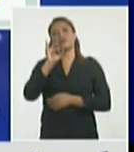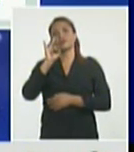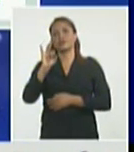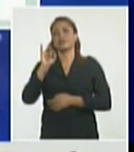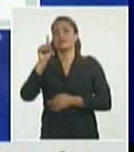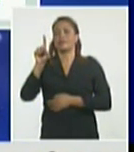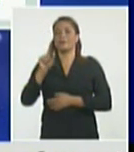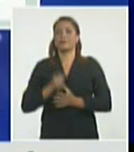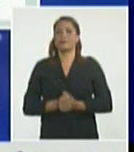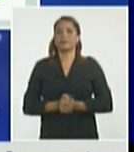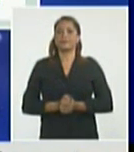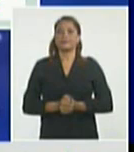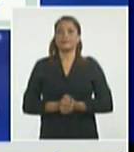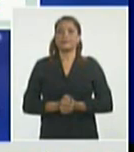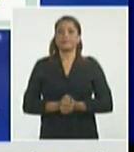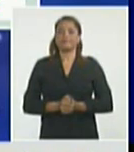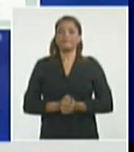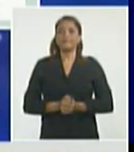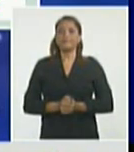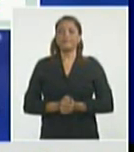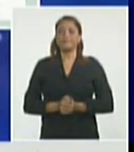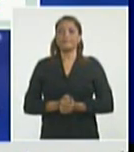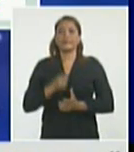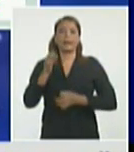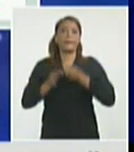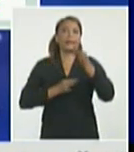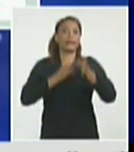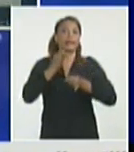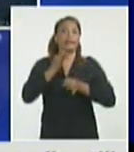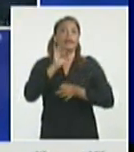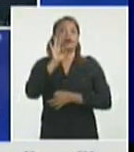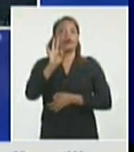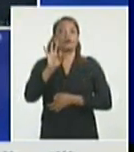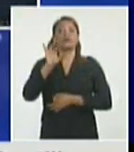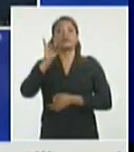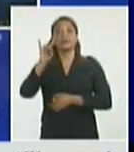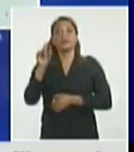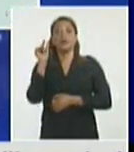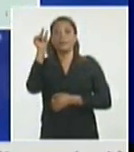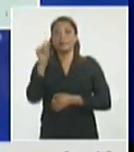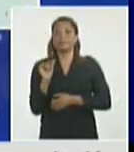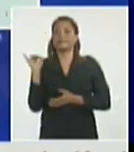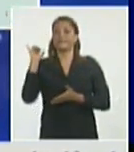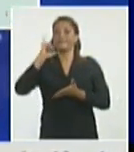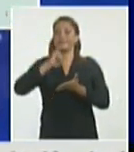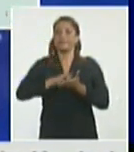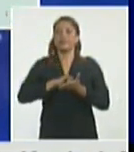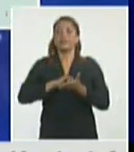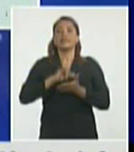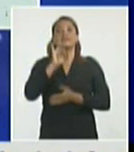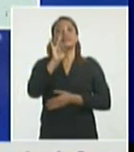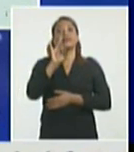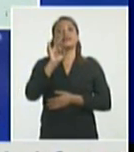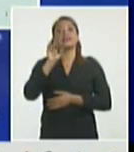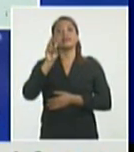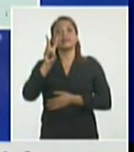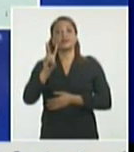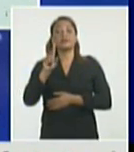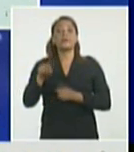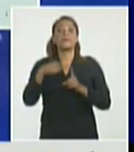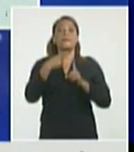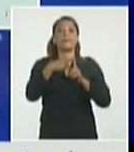871. Como ya comenté, 89 casos importados, 72 más que el día de